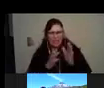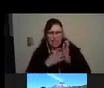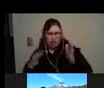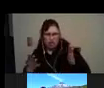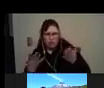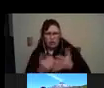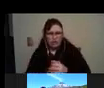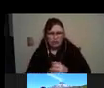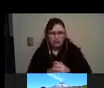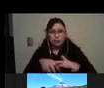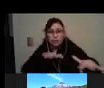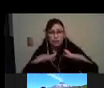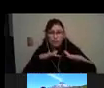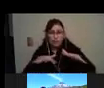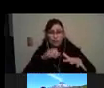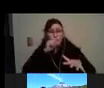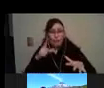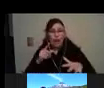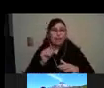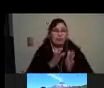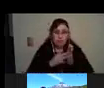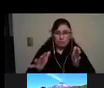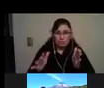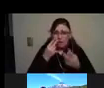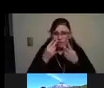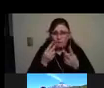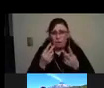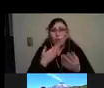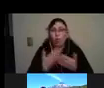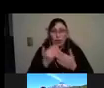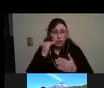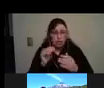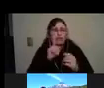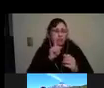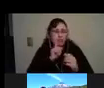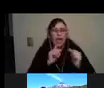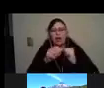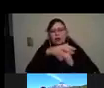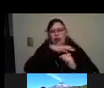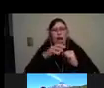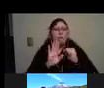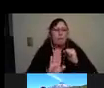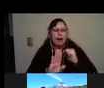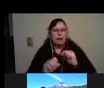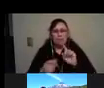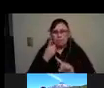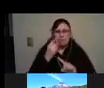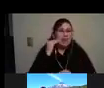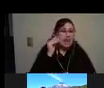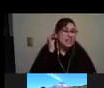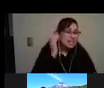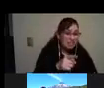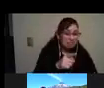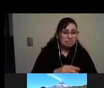el punto de vista motor que van a poder encontrar en niños con parálisis cerebral, ¿ya? En el caso de la primera niña, ¿cierto?, que hablando